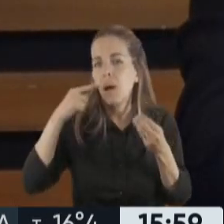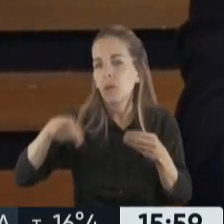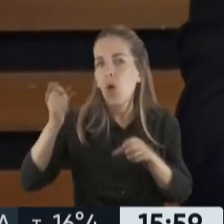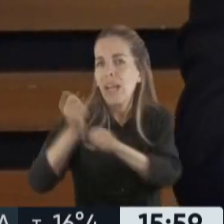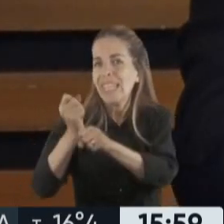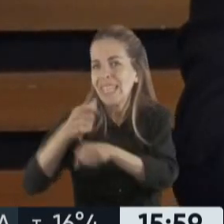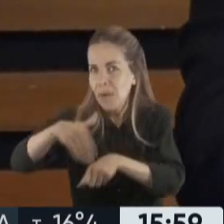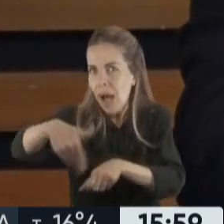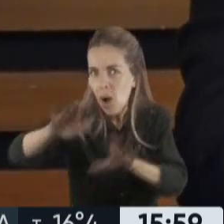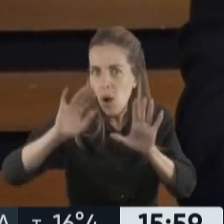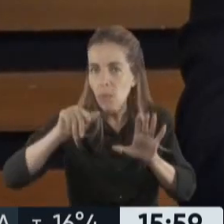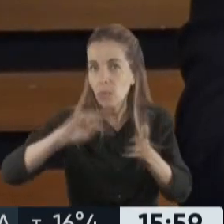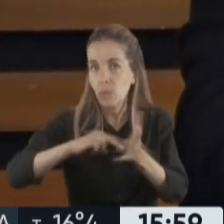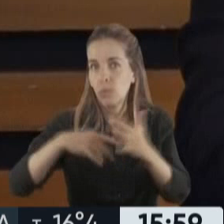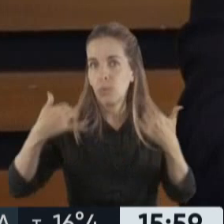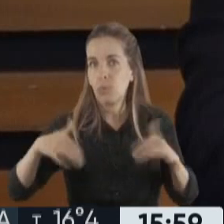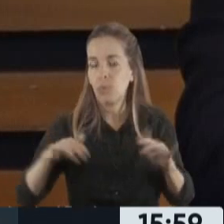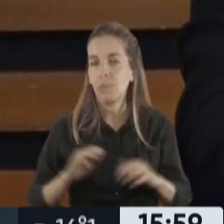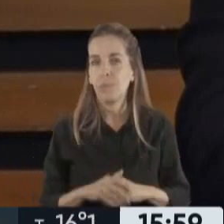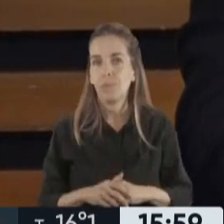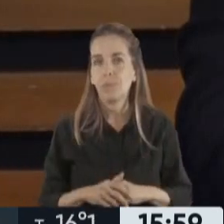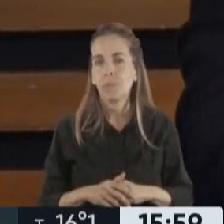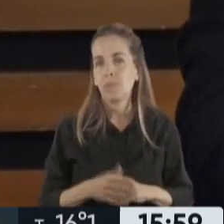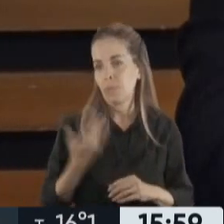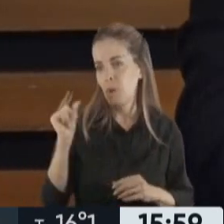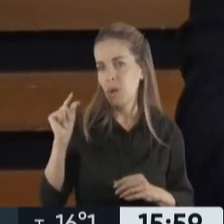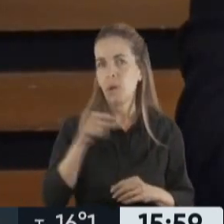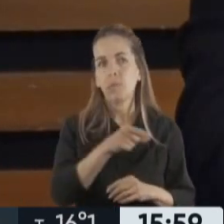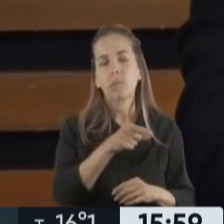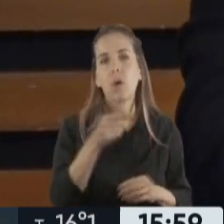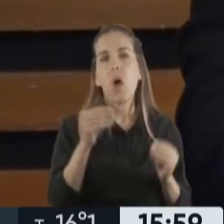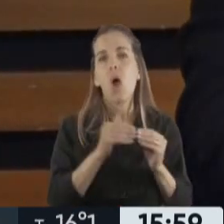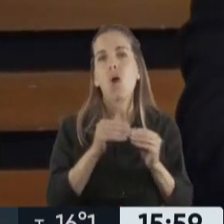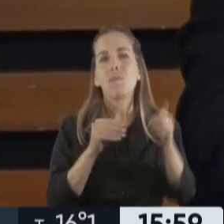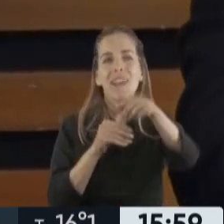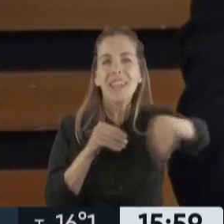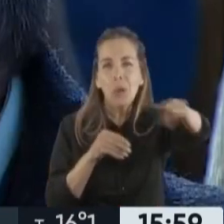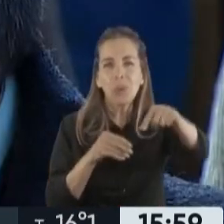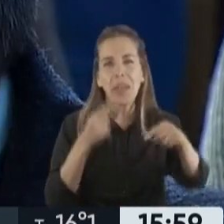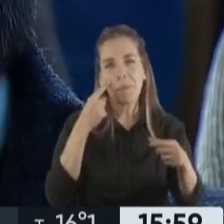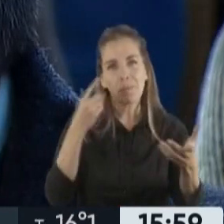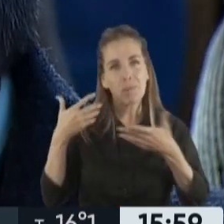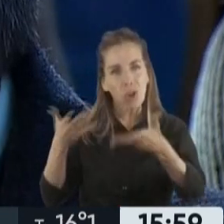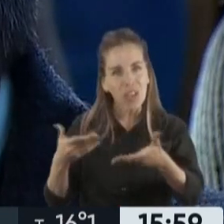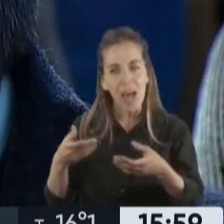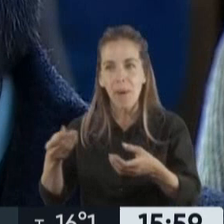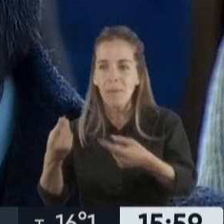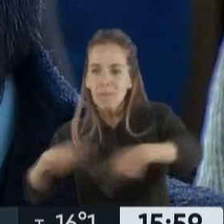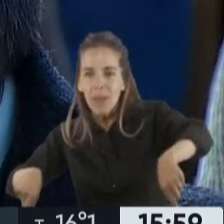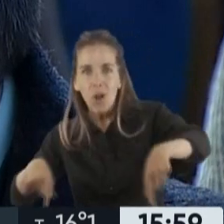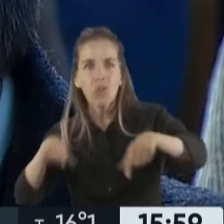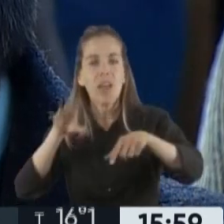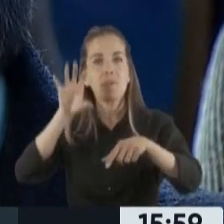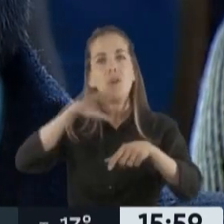Porque este es el gran problema. Recién un compañero de ustedes que me mostraba lo que él producía en